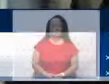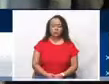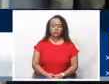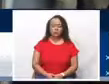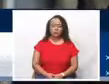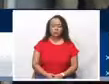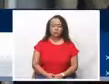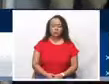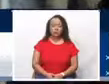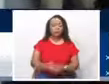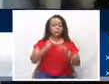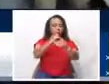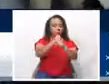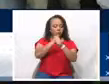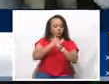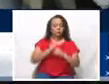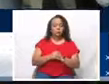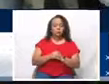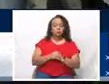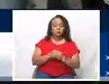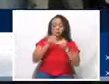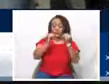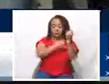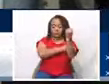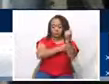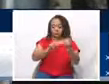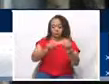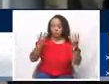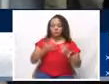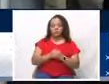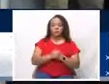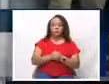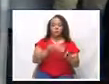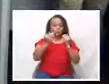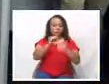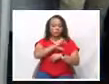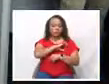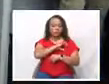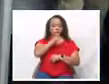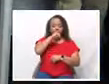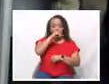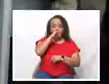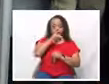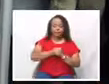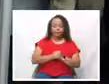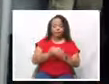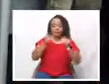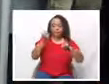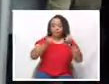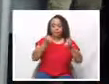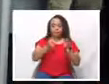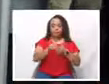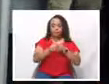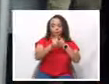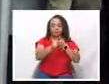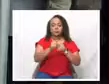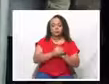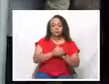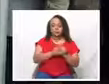mucha seguridad, mucha fuerza pública, muchos policías de tránsito, muchos vehículos que guiarán